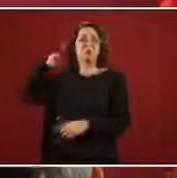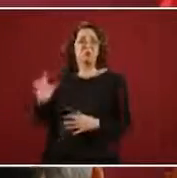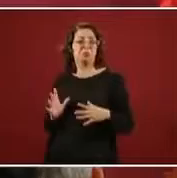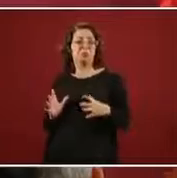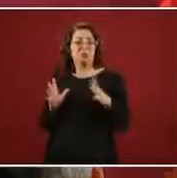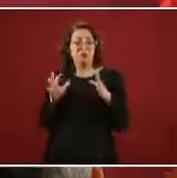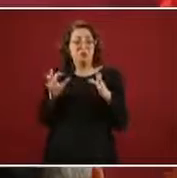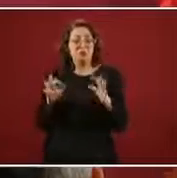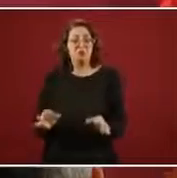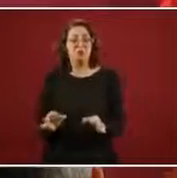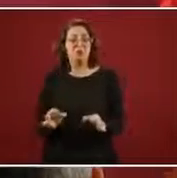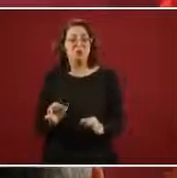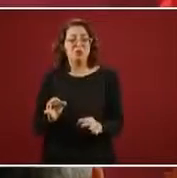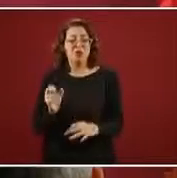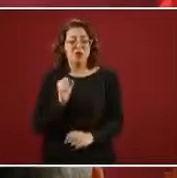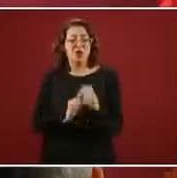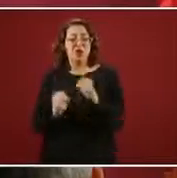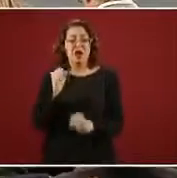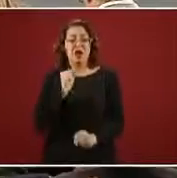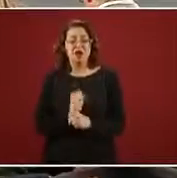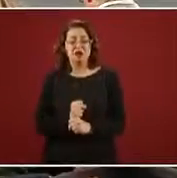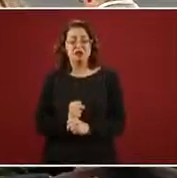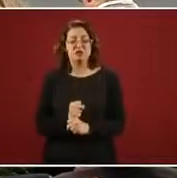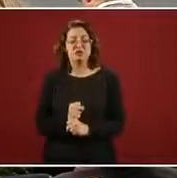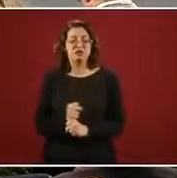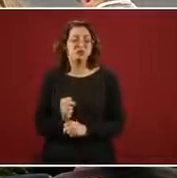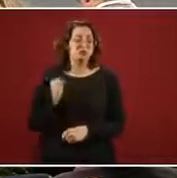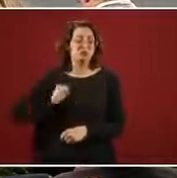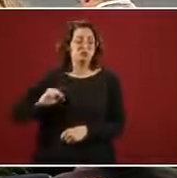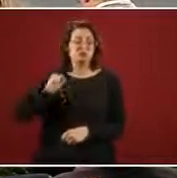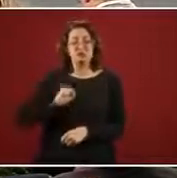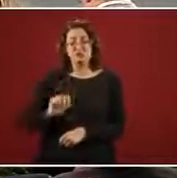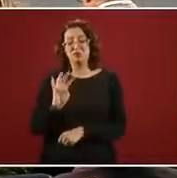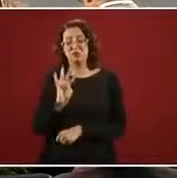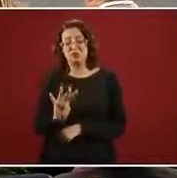principios del siglo